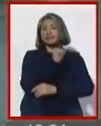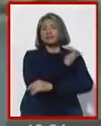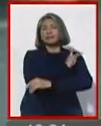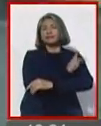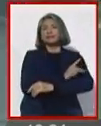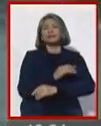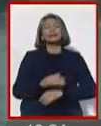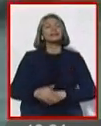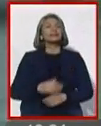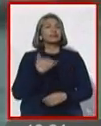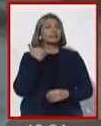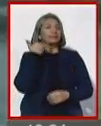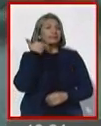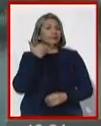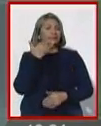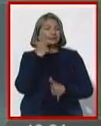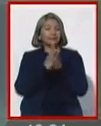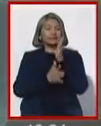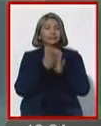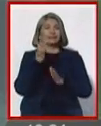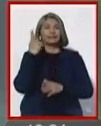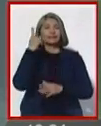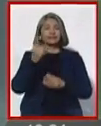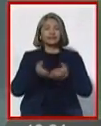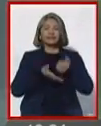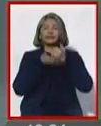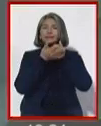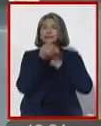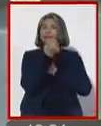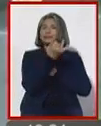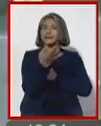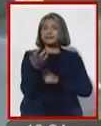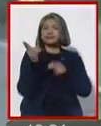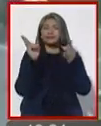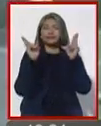Las líneas gratuitas están habilitadas para reportar cualquier tipo de emergencia.